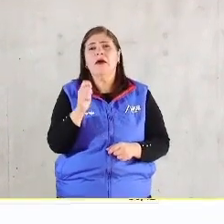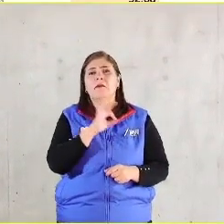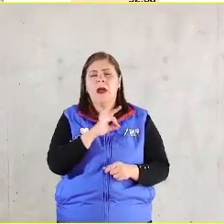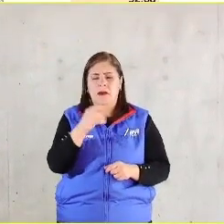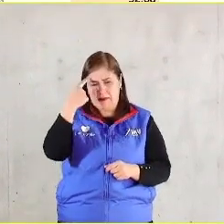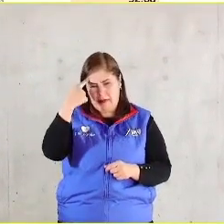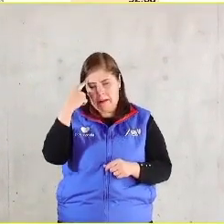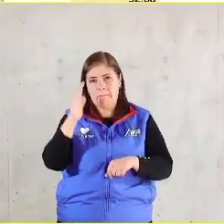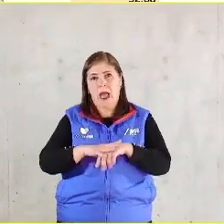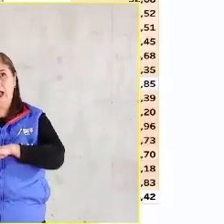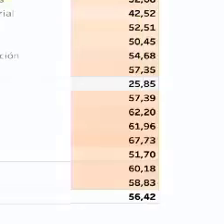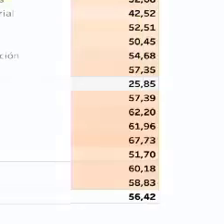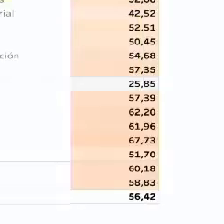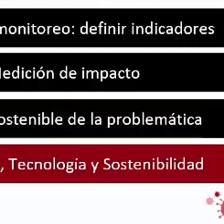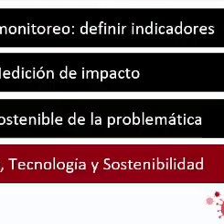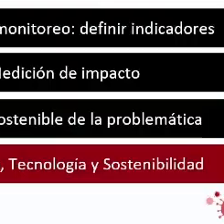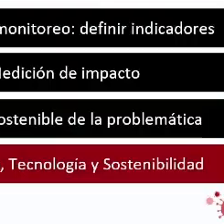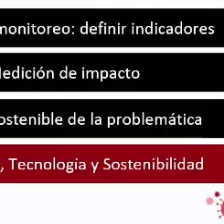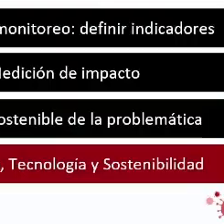con las empresas.